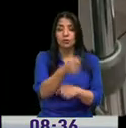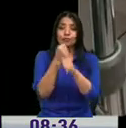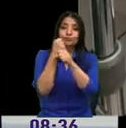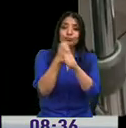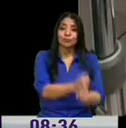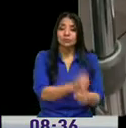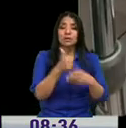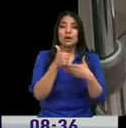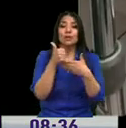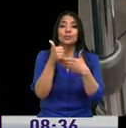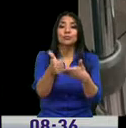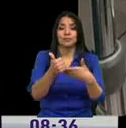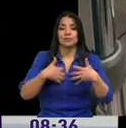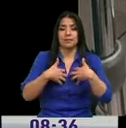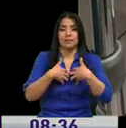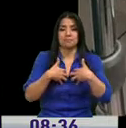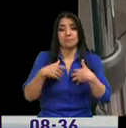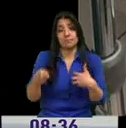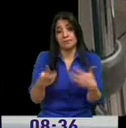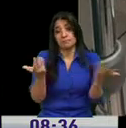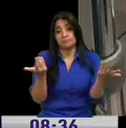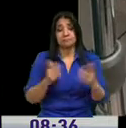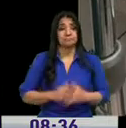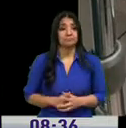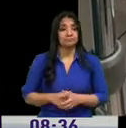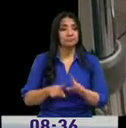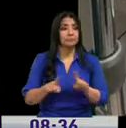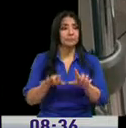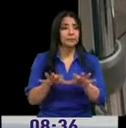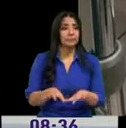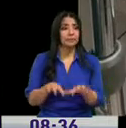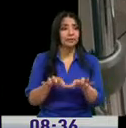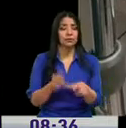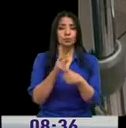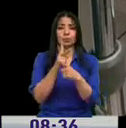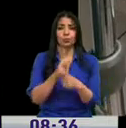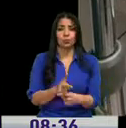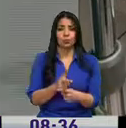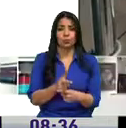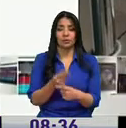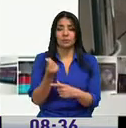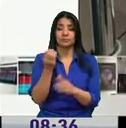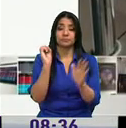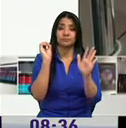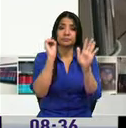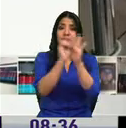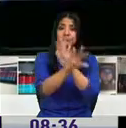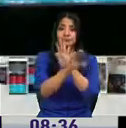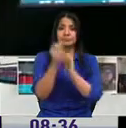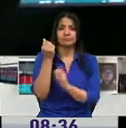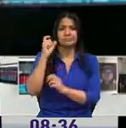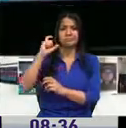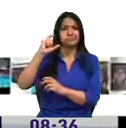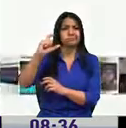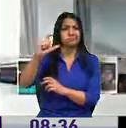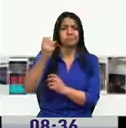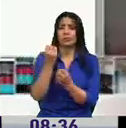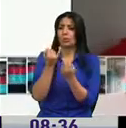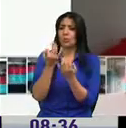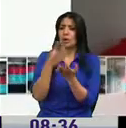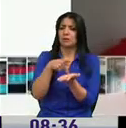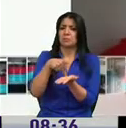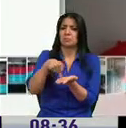realiza este tipo de ayudas con varios perritos que tienen a su cuidado. Y la cuenta está saliendo un poco alta del pobre perrito, así que ¿cuánto estamos